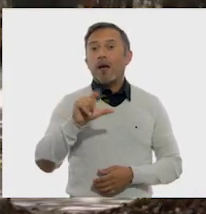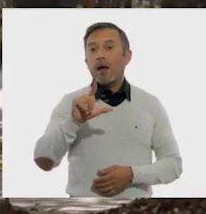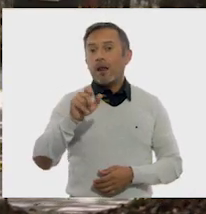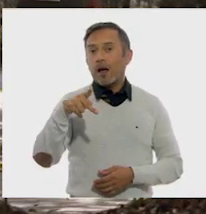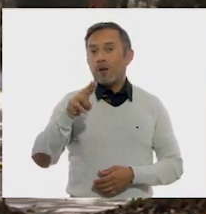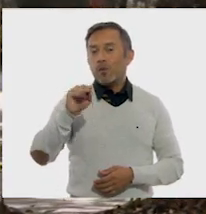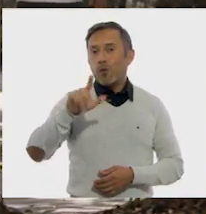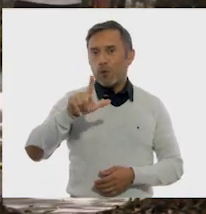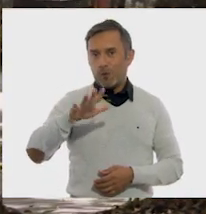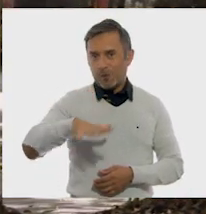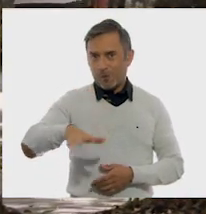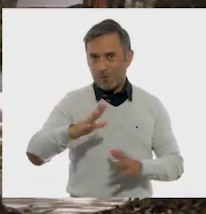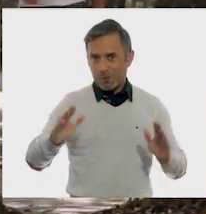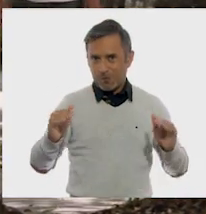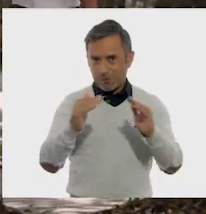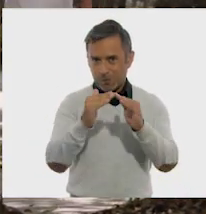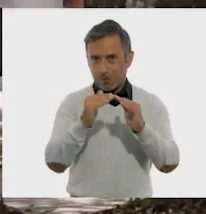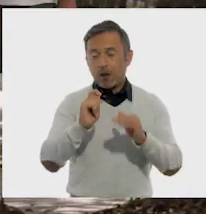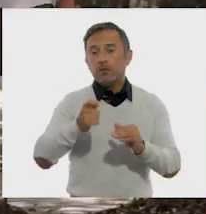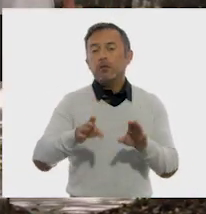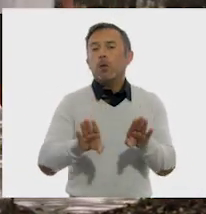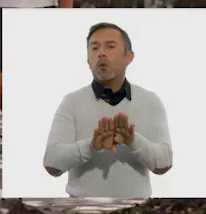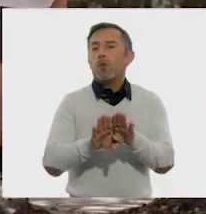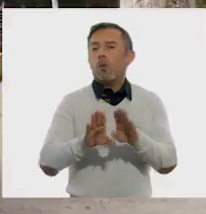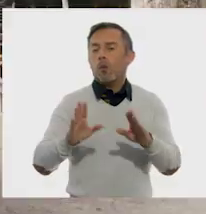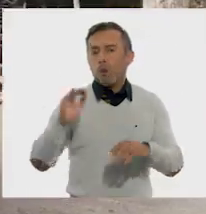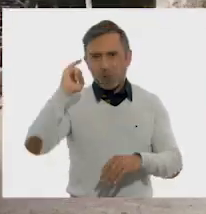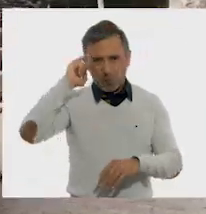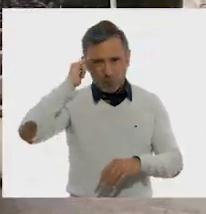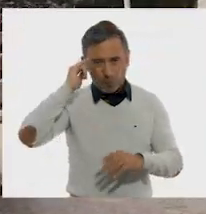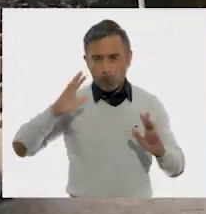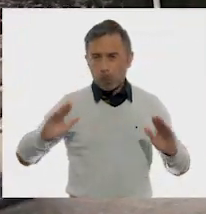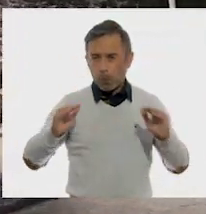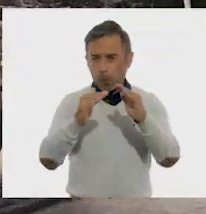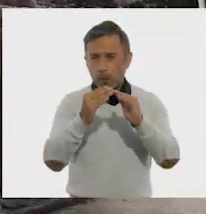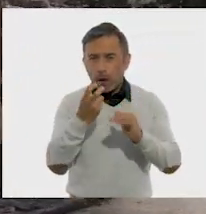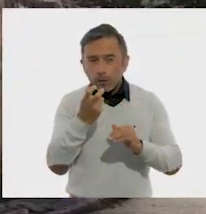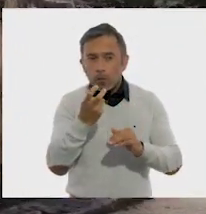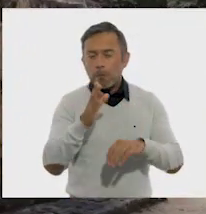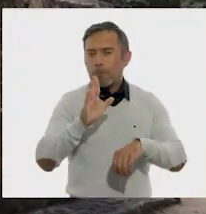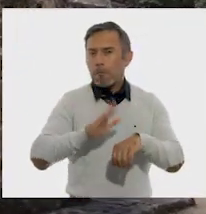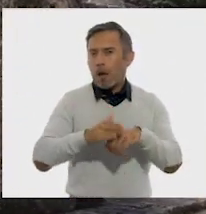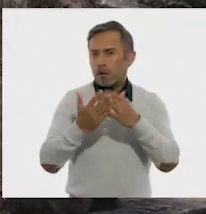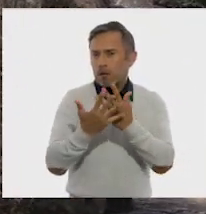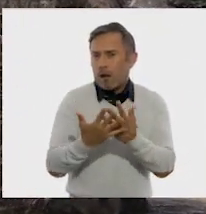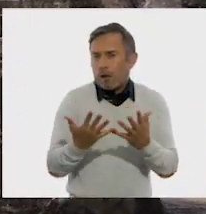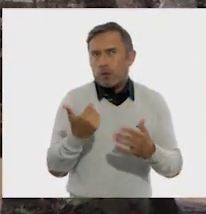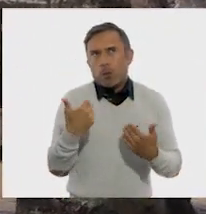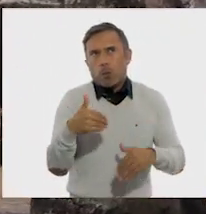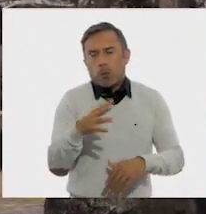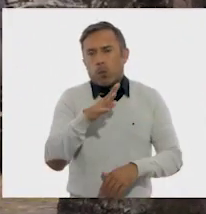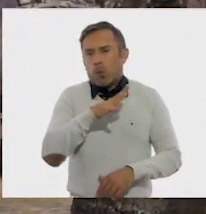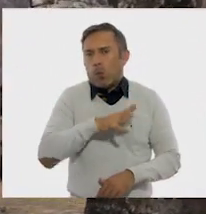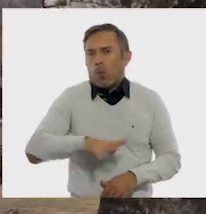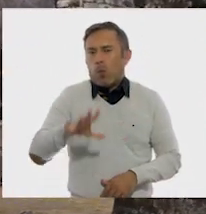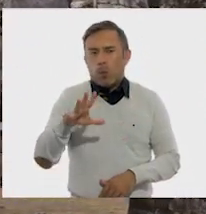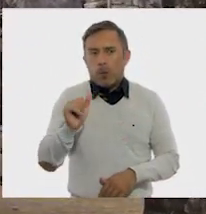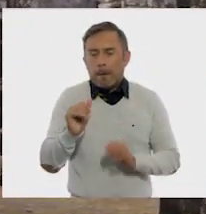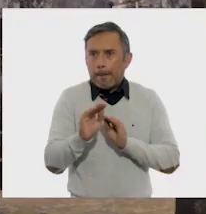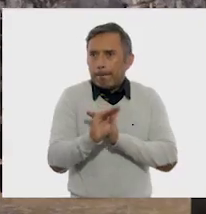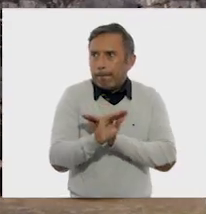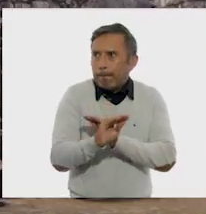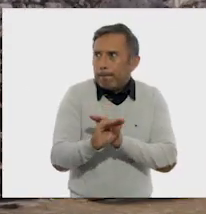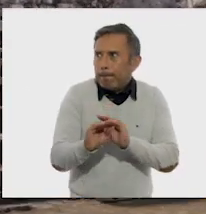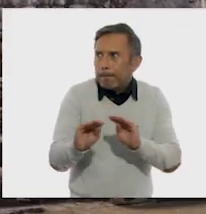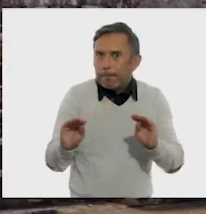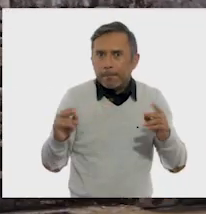No, estas son de los sitios arqueológicos más impresionantes, más inhóspitos. Casi no viene nadie, pero ve la